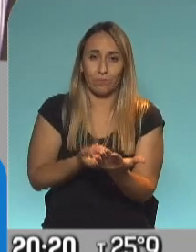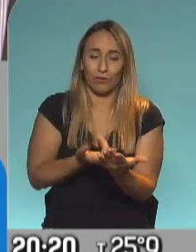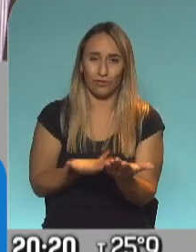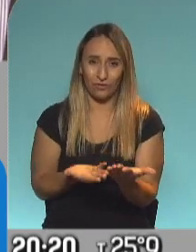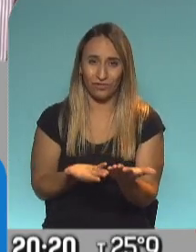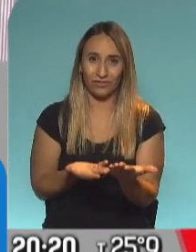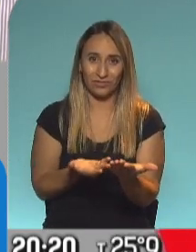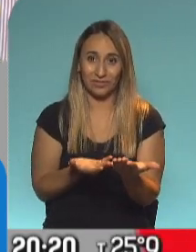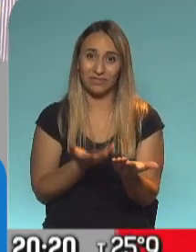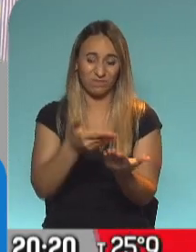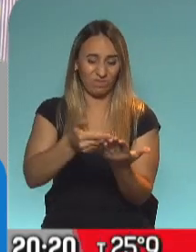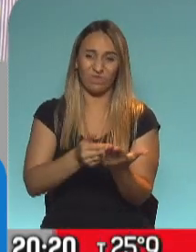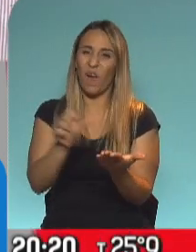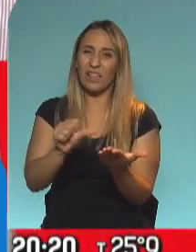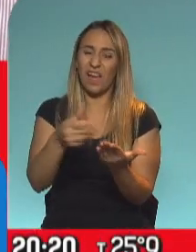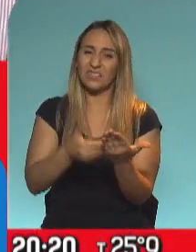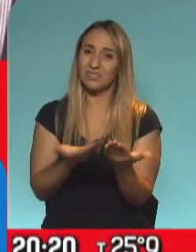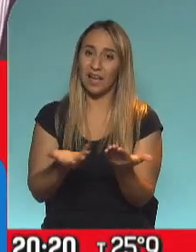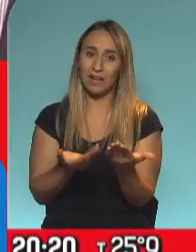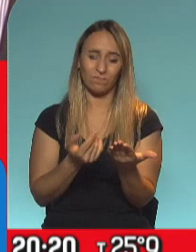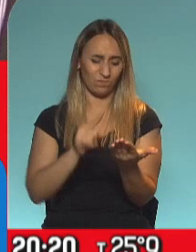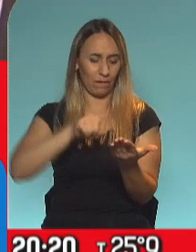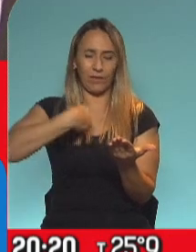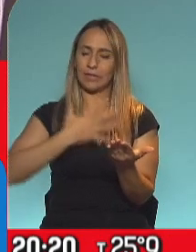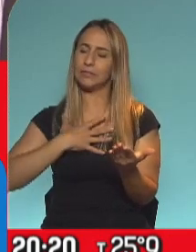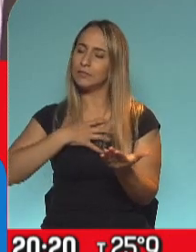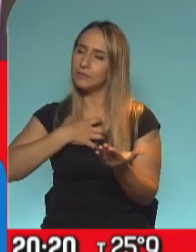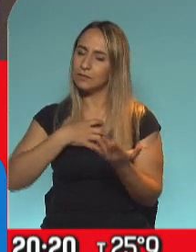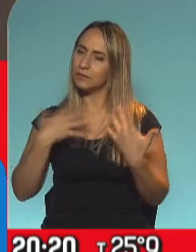surgen elementos que motivan una indignación enorme.